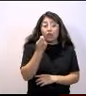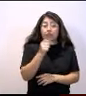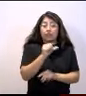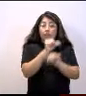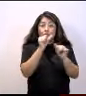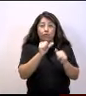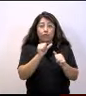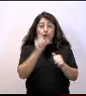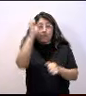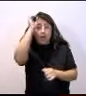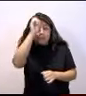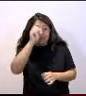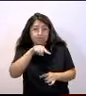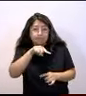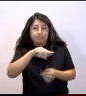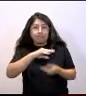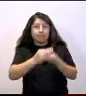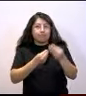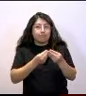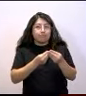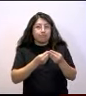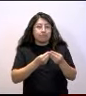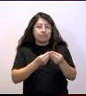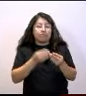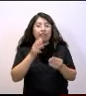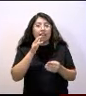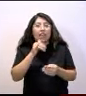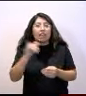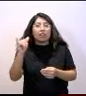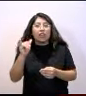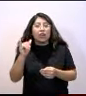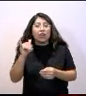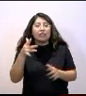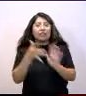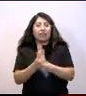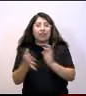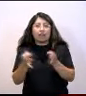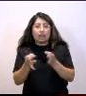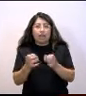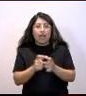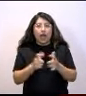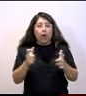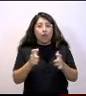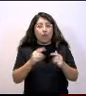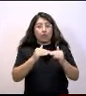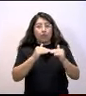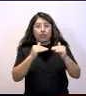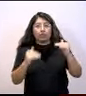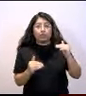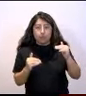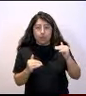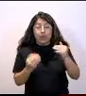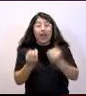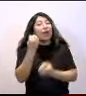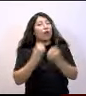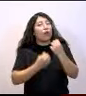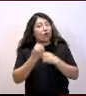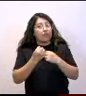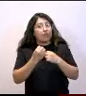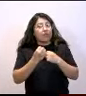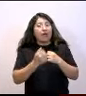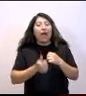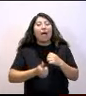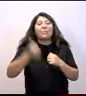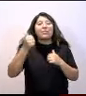plantea, va a significar en nuestra comunidad autónoma, en La Rioja, aumento de la desigualdad económica, aumento de